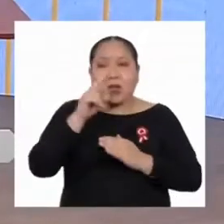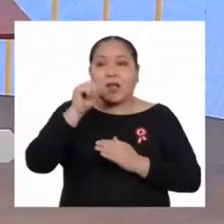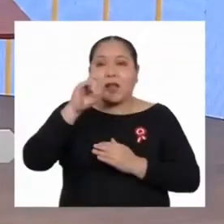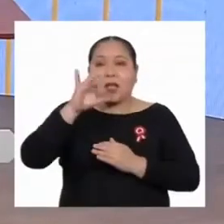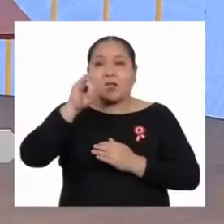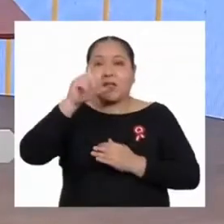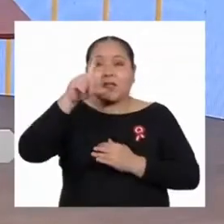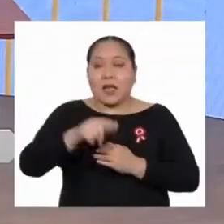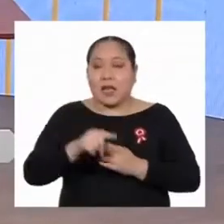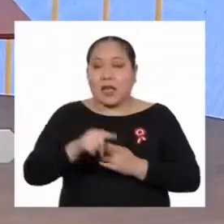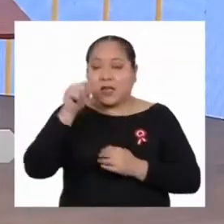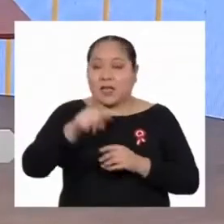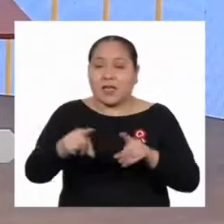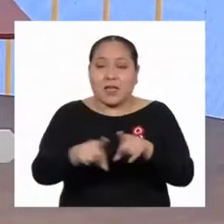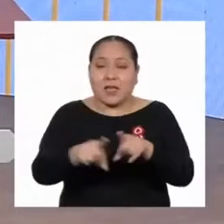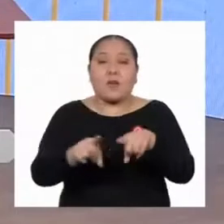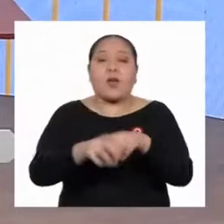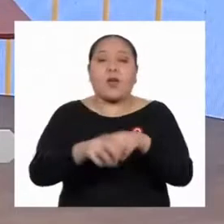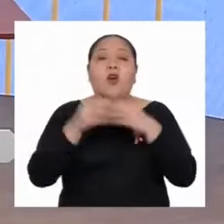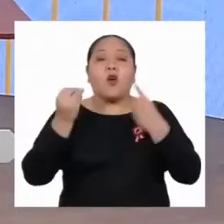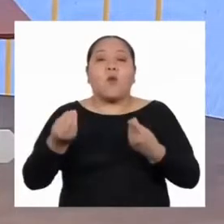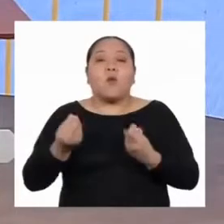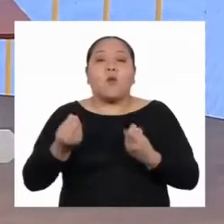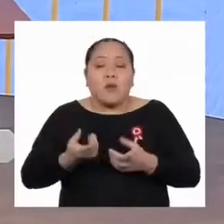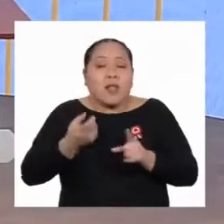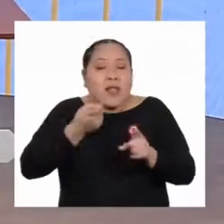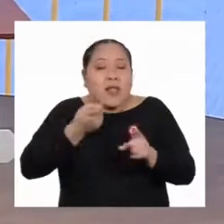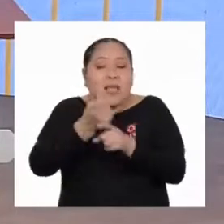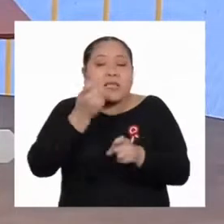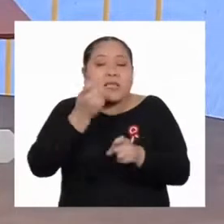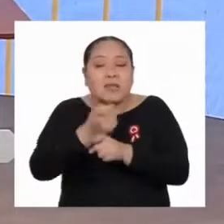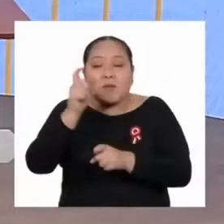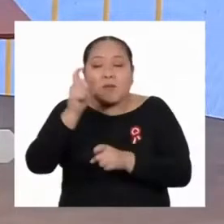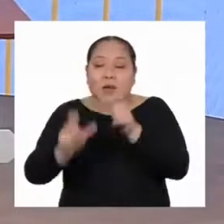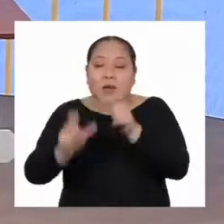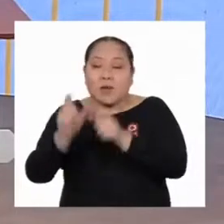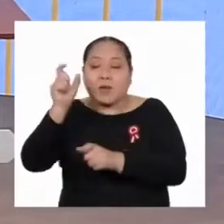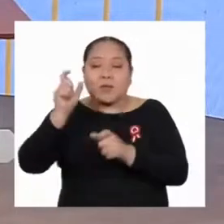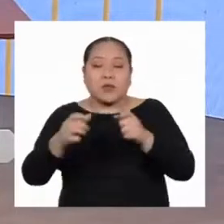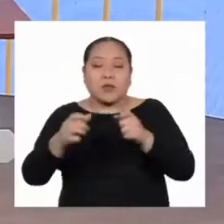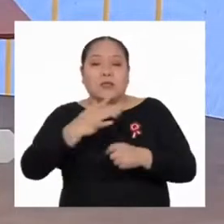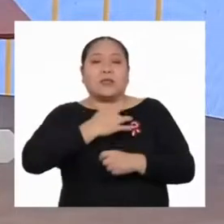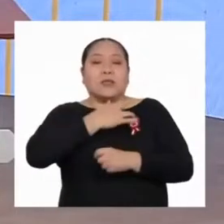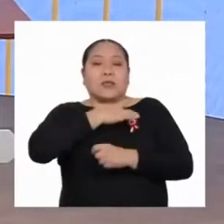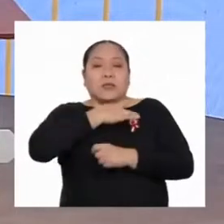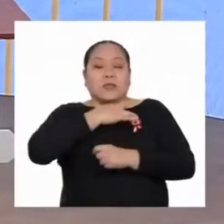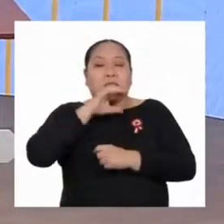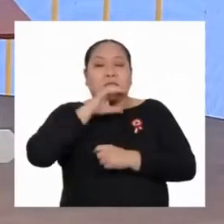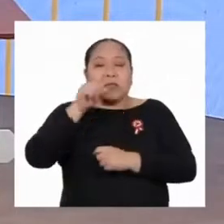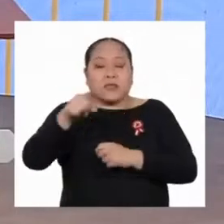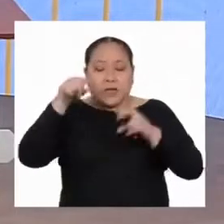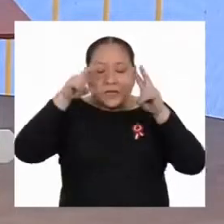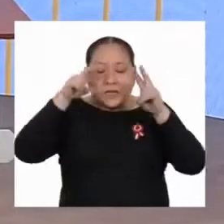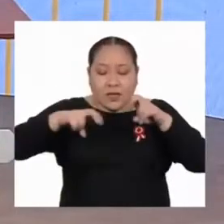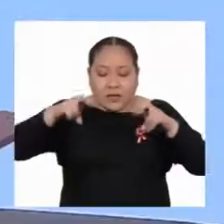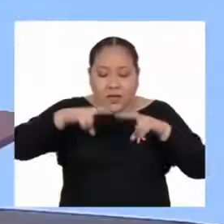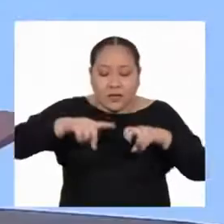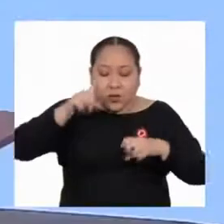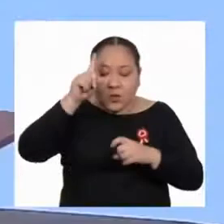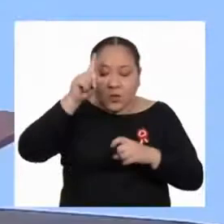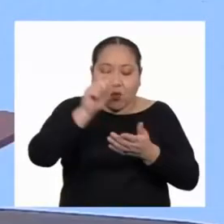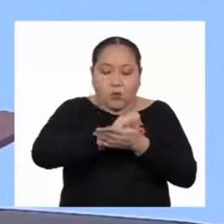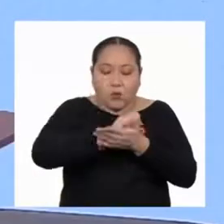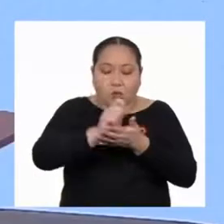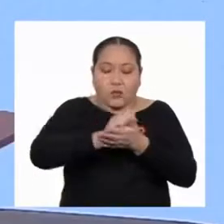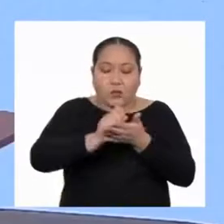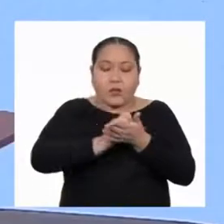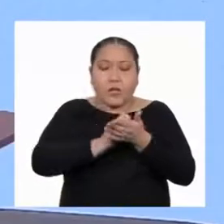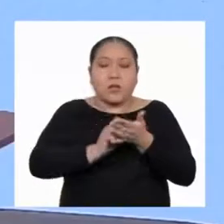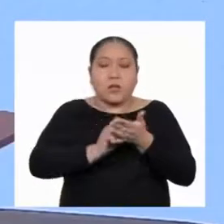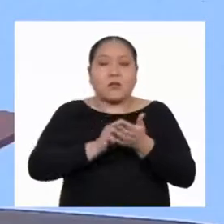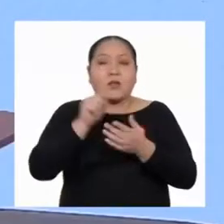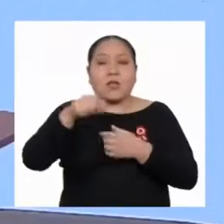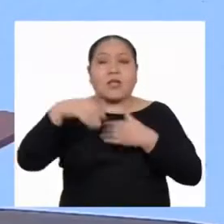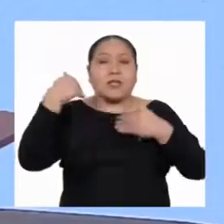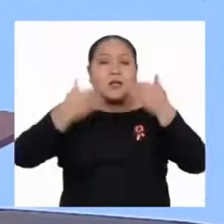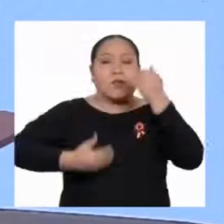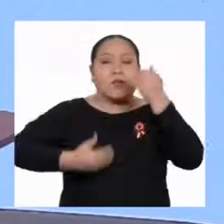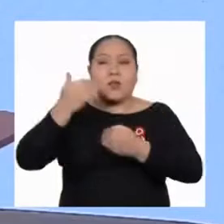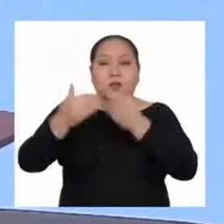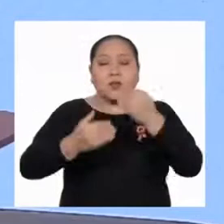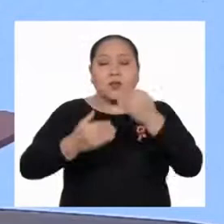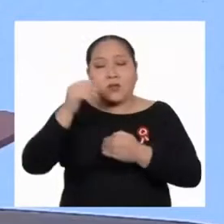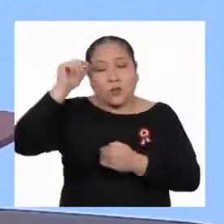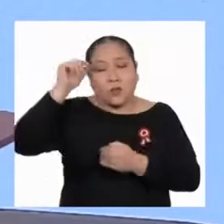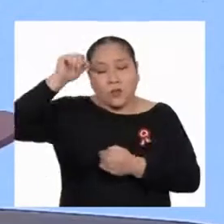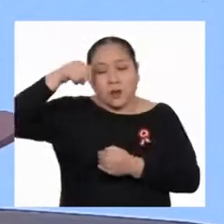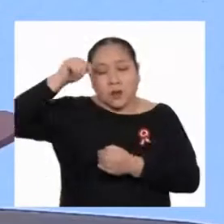y el efecto que trae en las personas que lo sufren, a través del análisis de un texto. En este proceso,